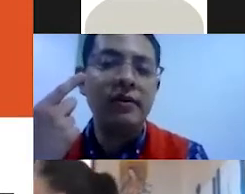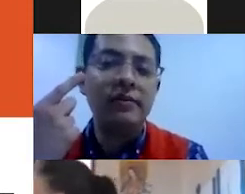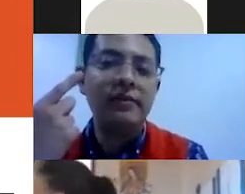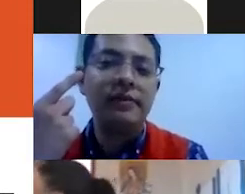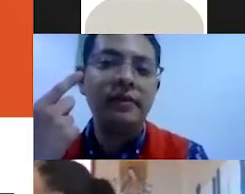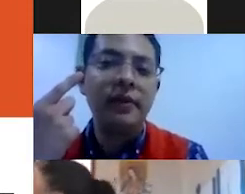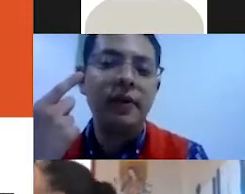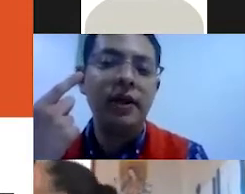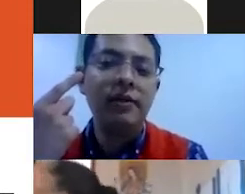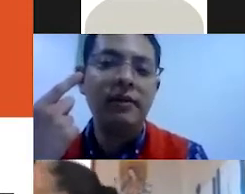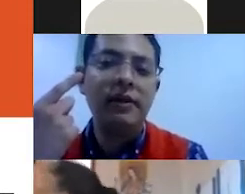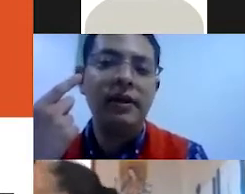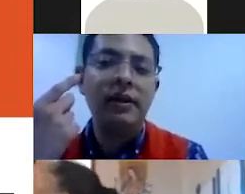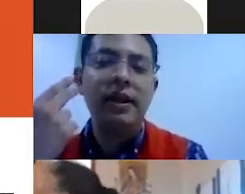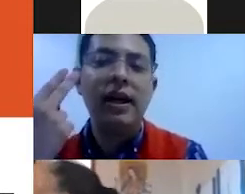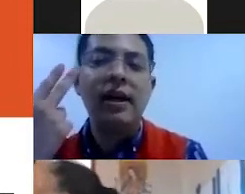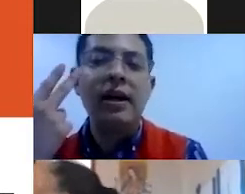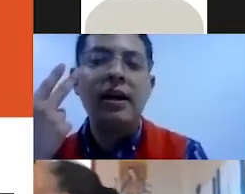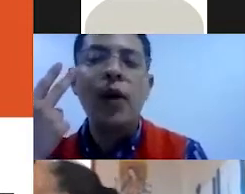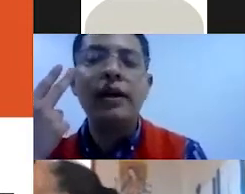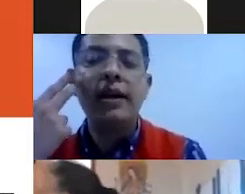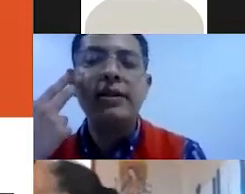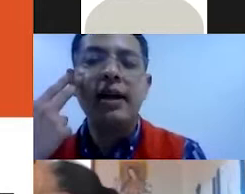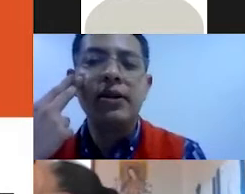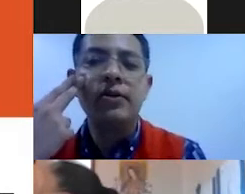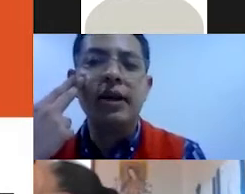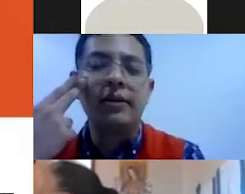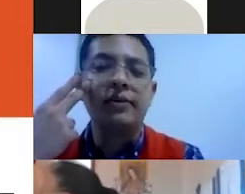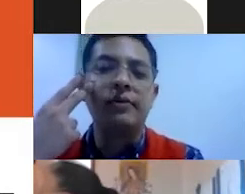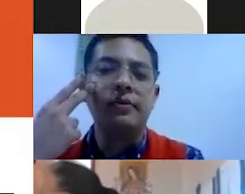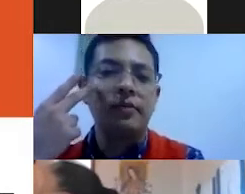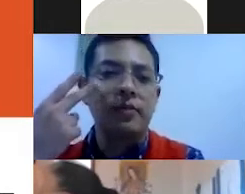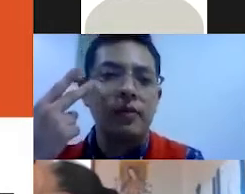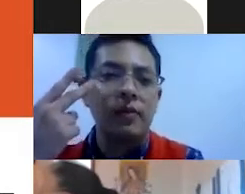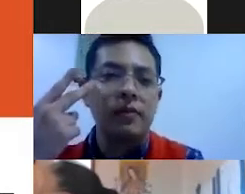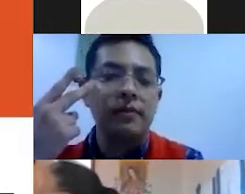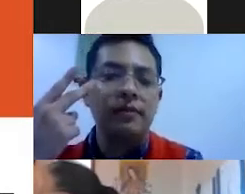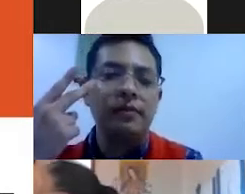reaccione, ¿ok? ¿Cuál creen que sea la segunda?